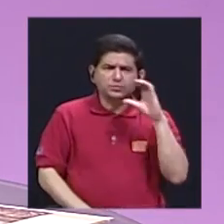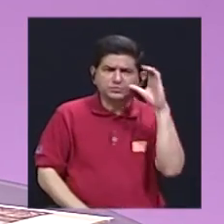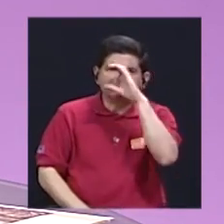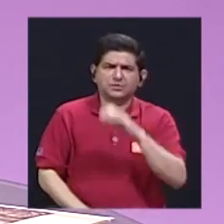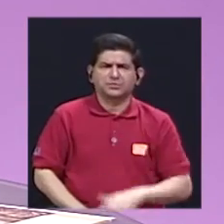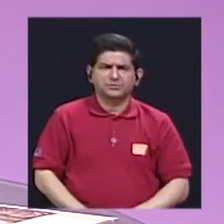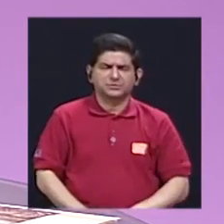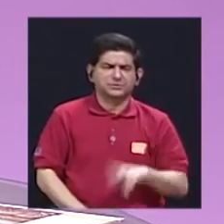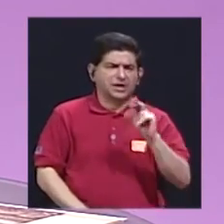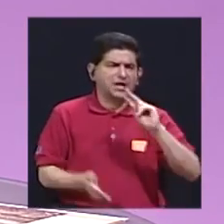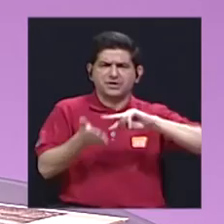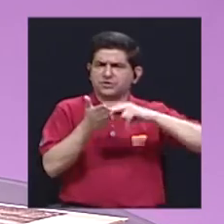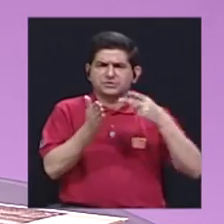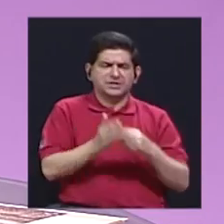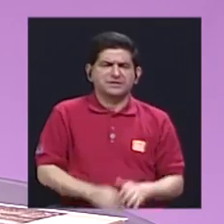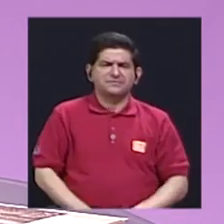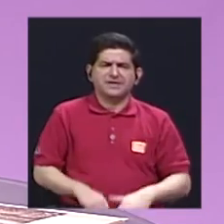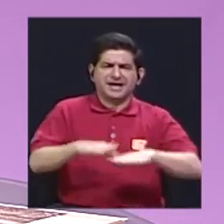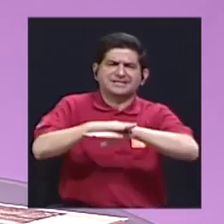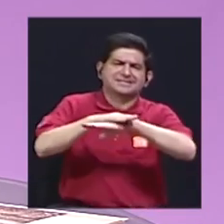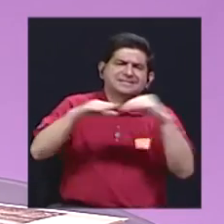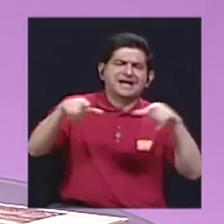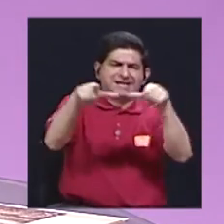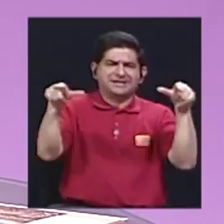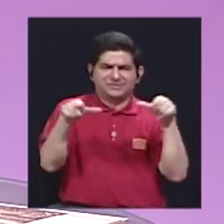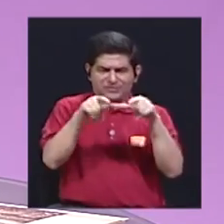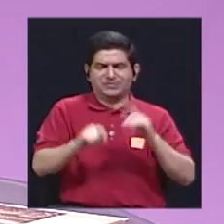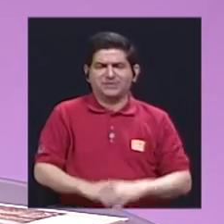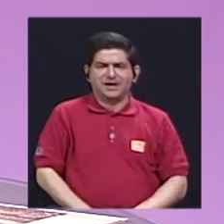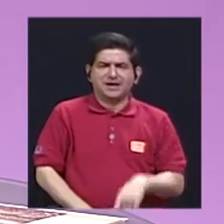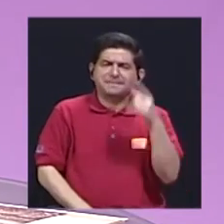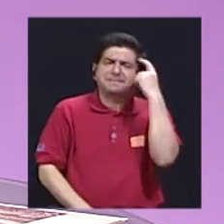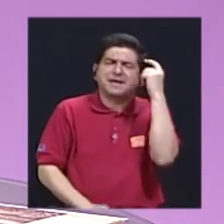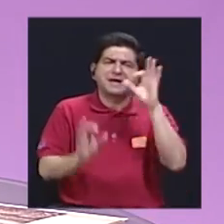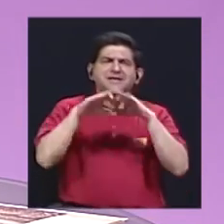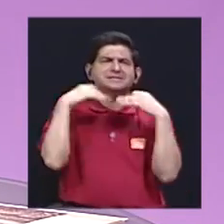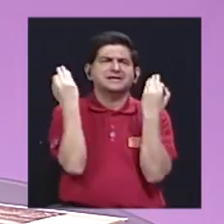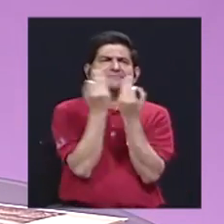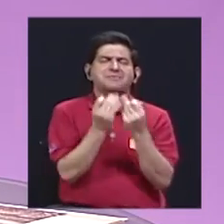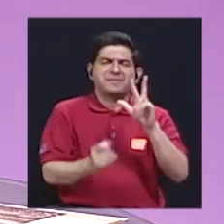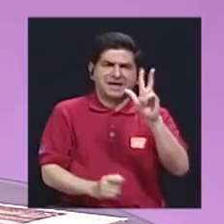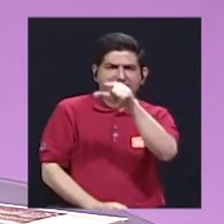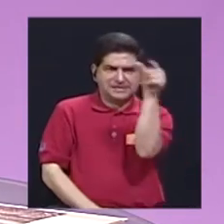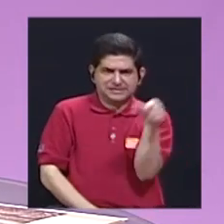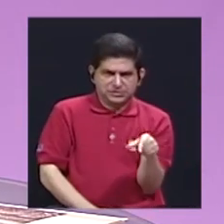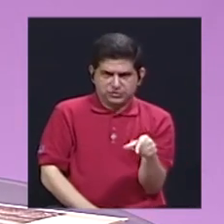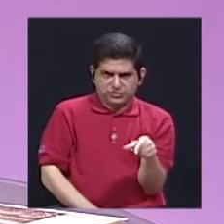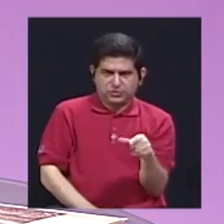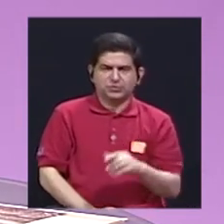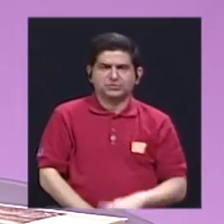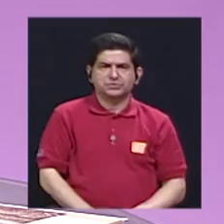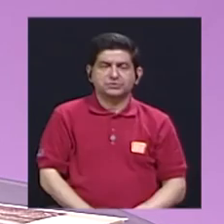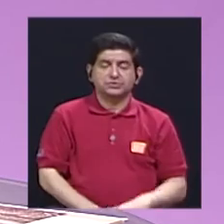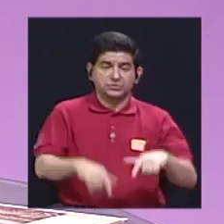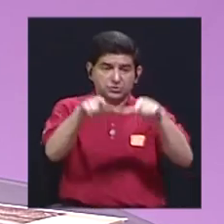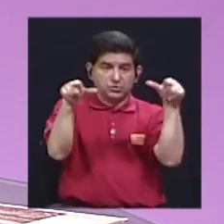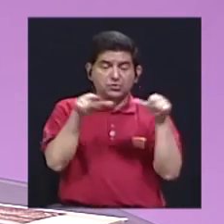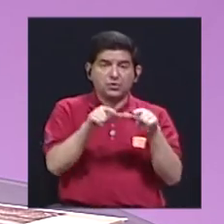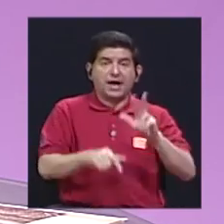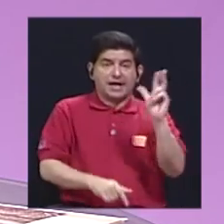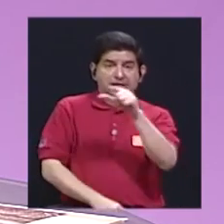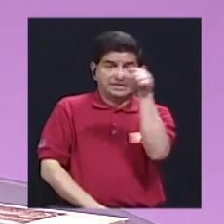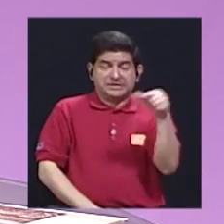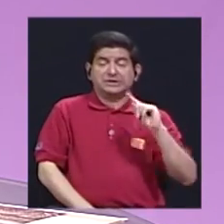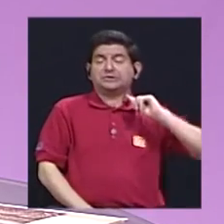que no se genere desarraigo y si pensás en familias de tres ríos los terrenos entre